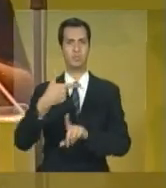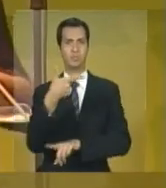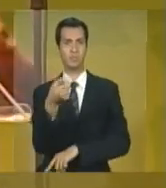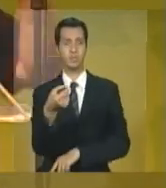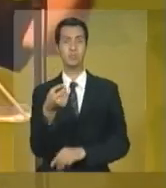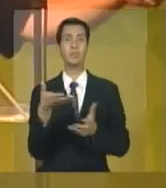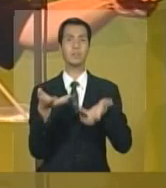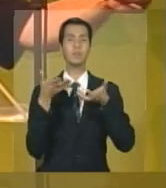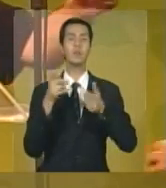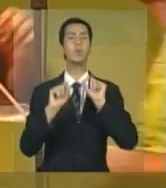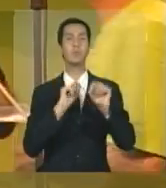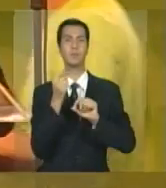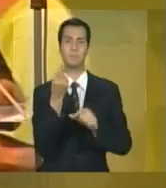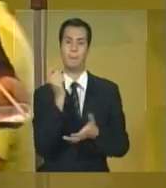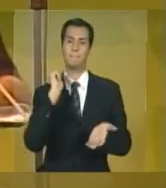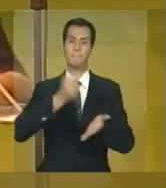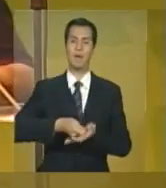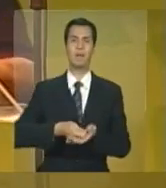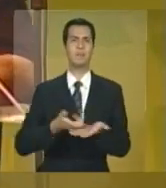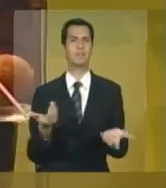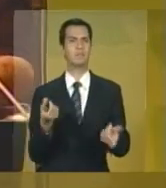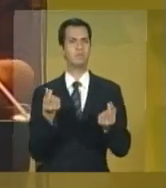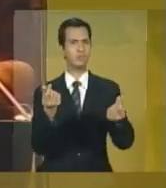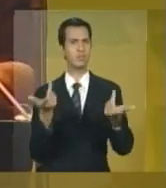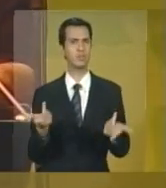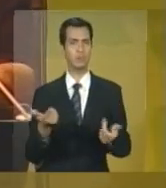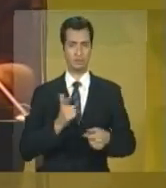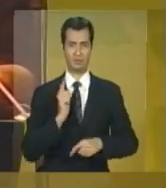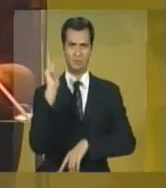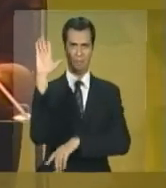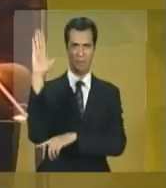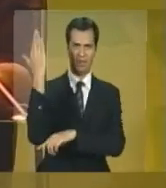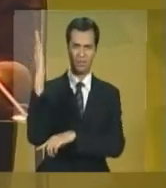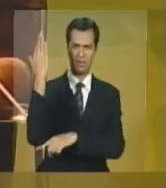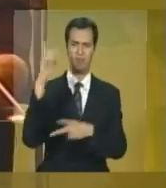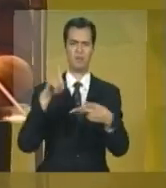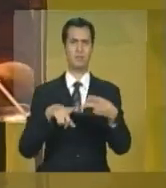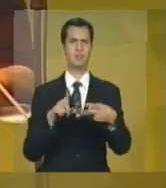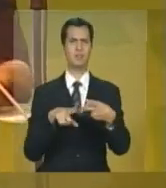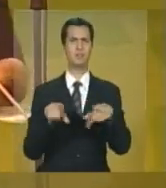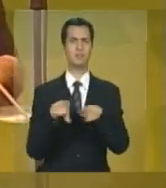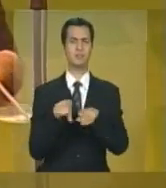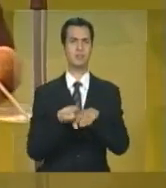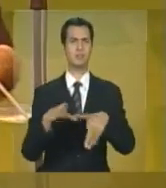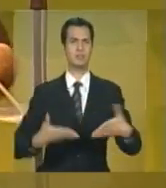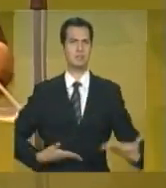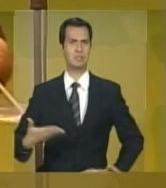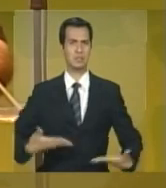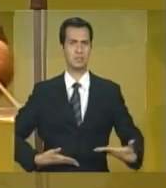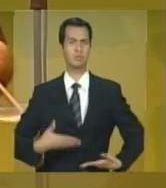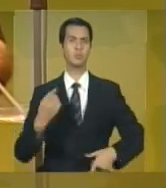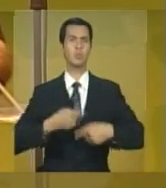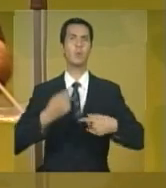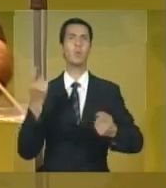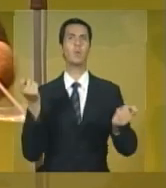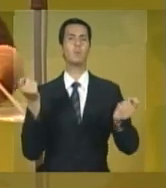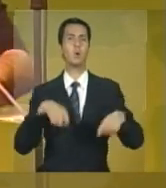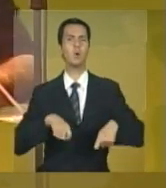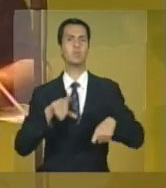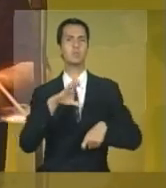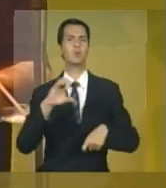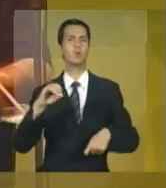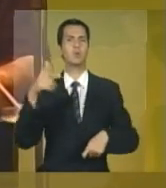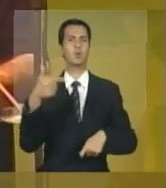ya no solo a la madera de los bosques, pero a los servicios que cumplen los bosques al capturar dióxido de